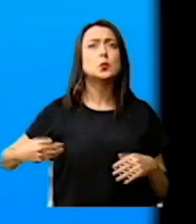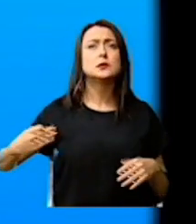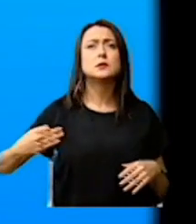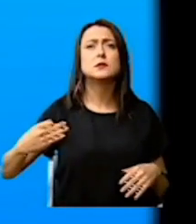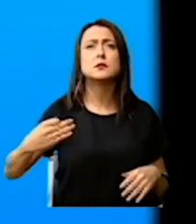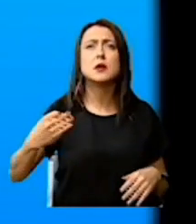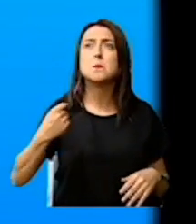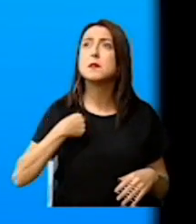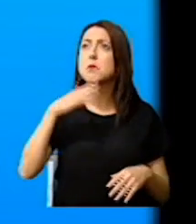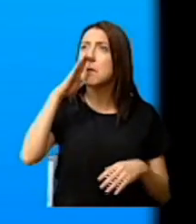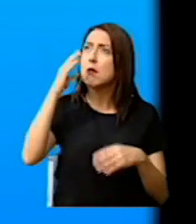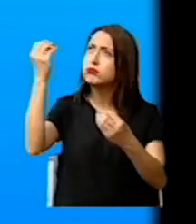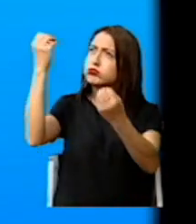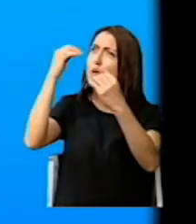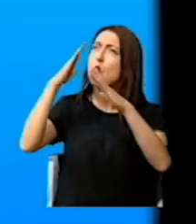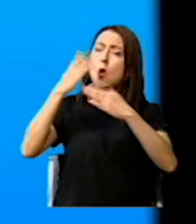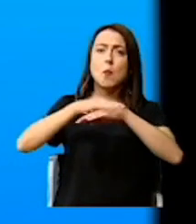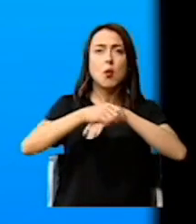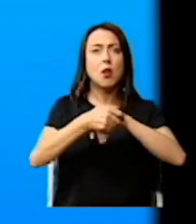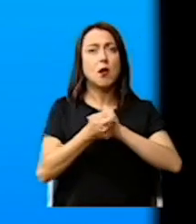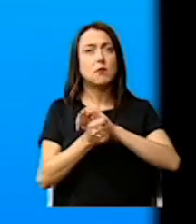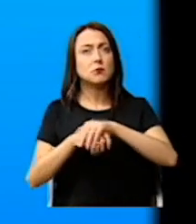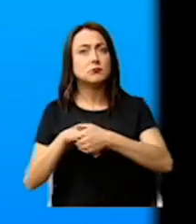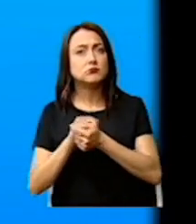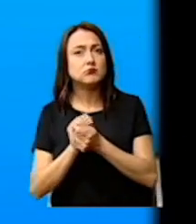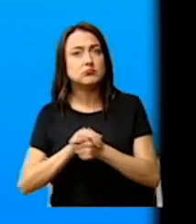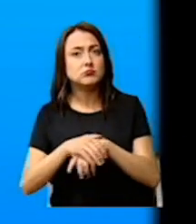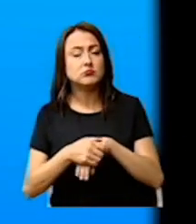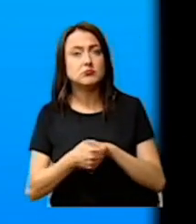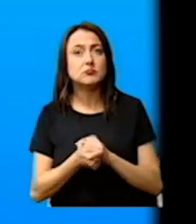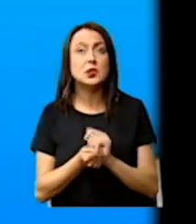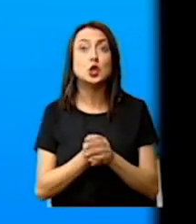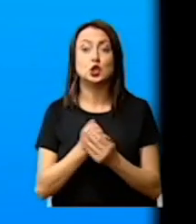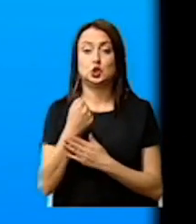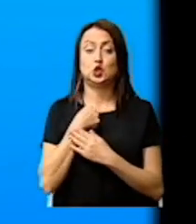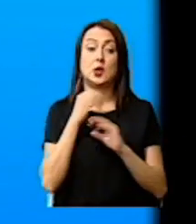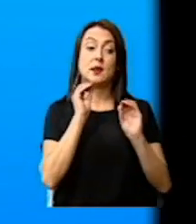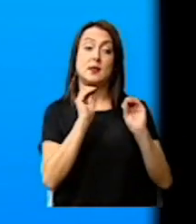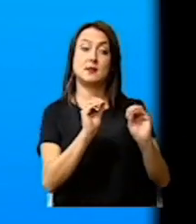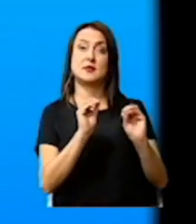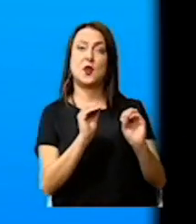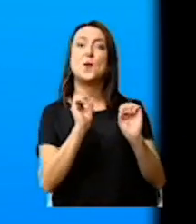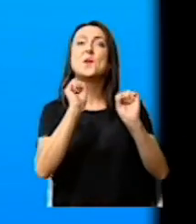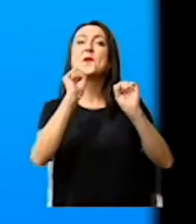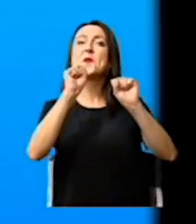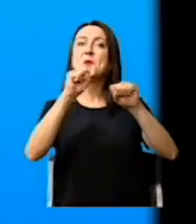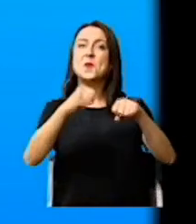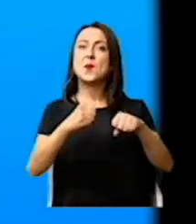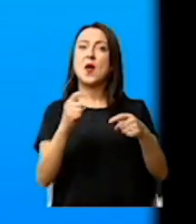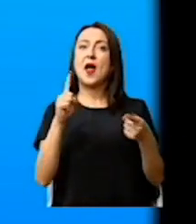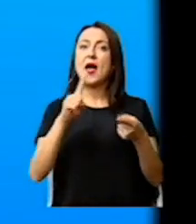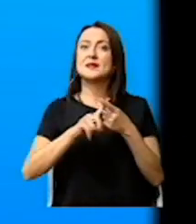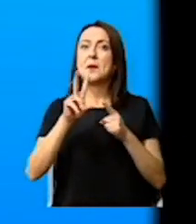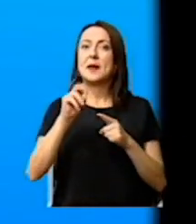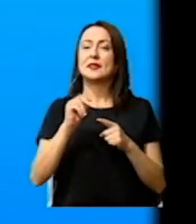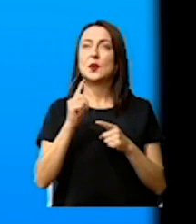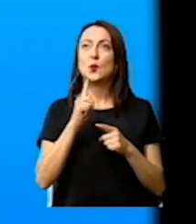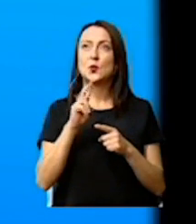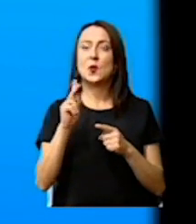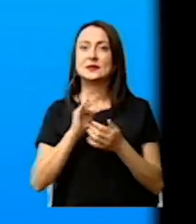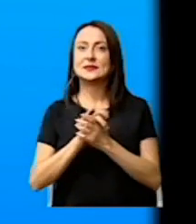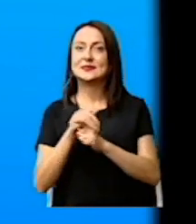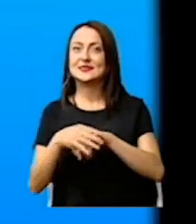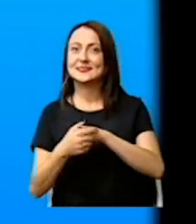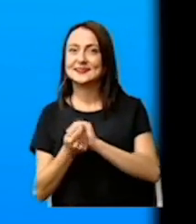me enseña cómo lavarme las manos, mientras yo le enseño que puedo contar hasta 20. Todos